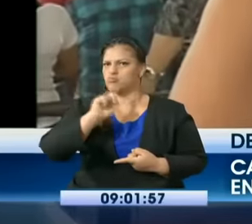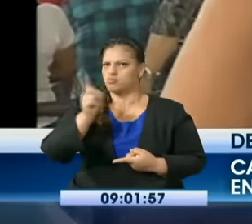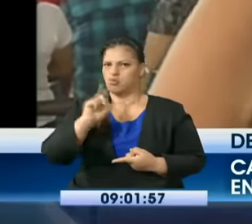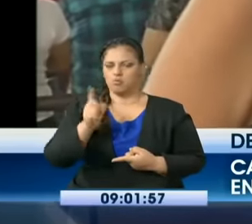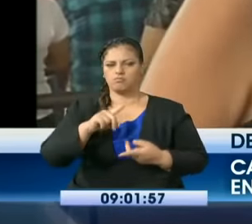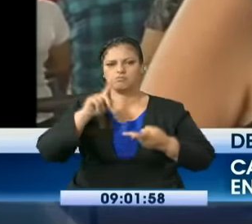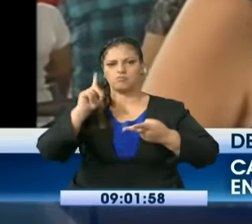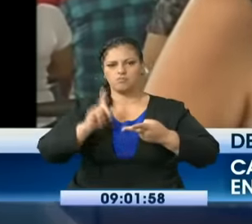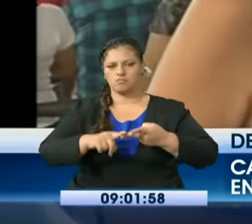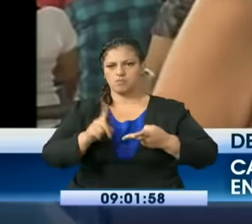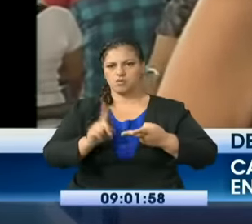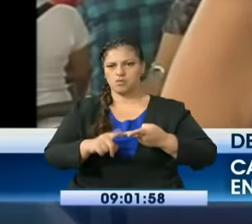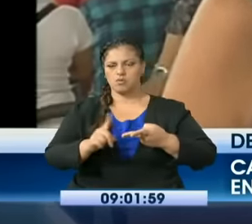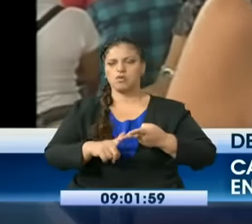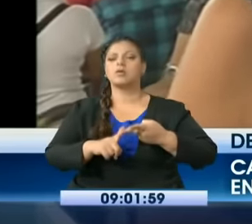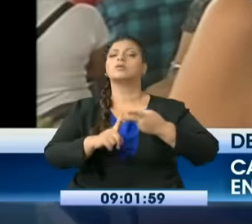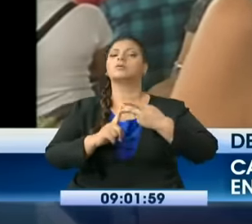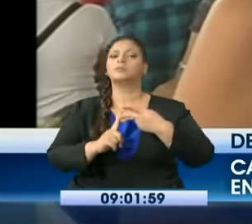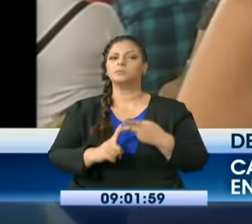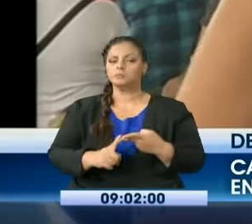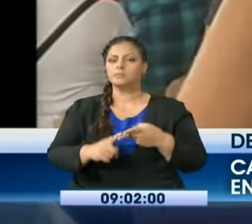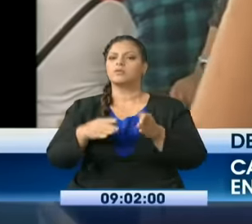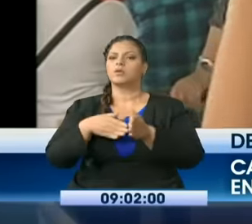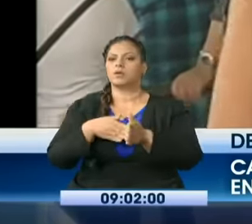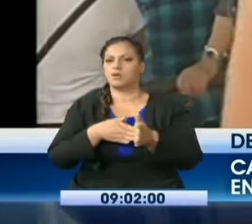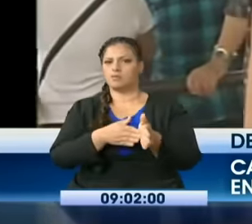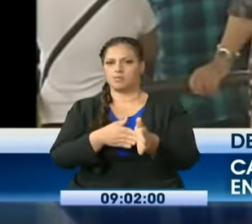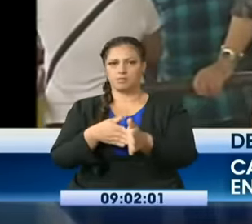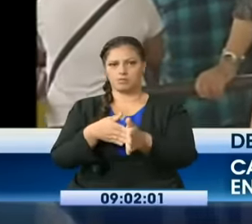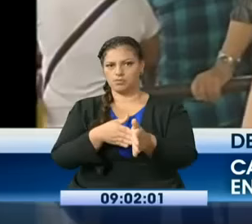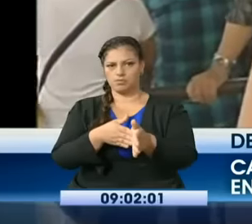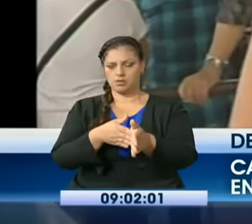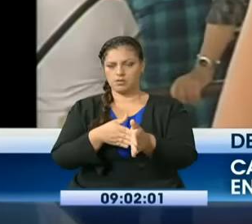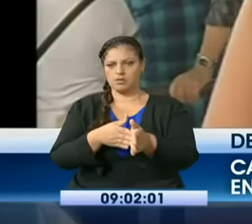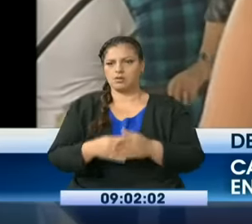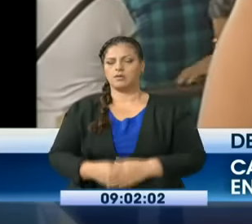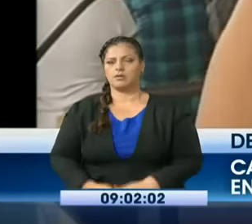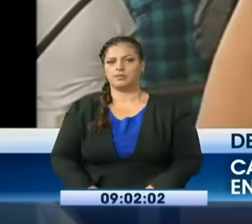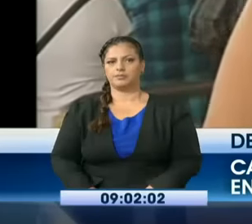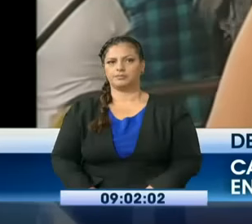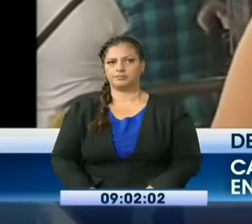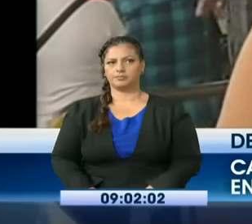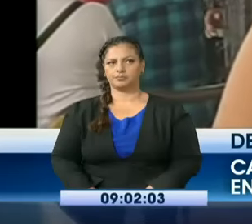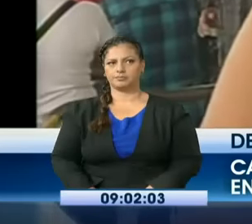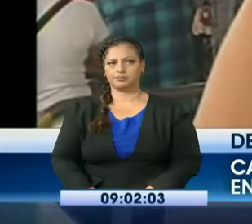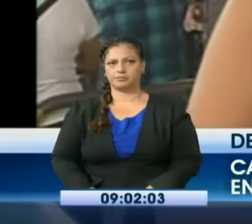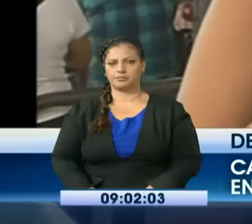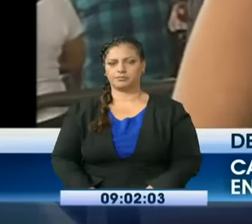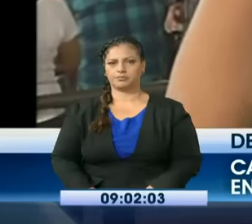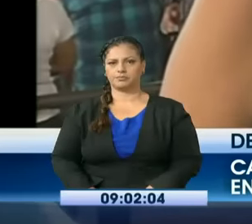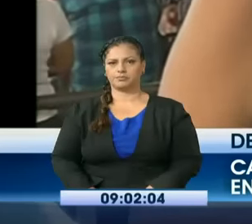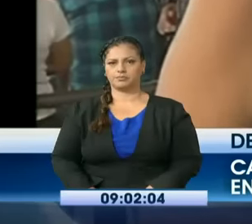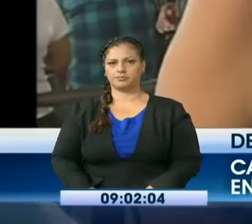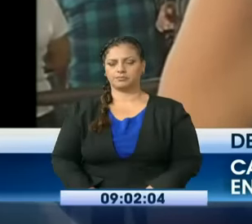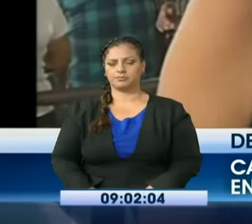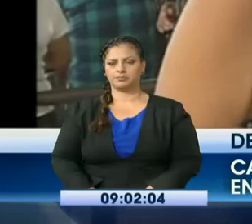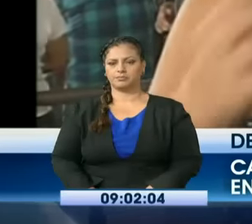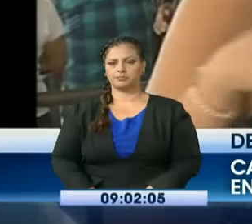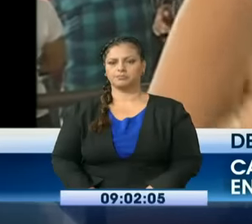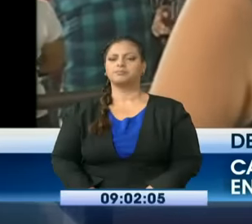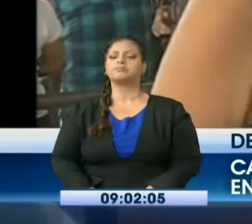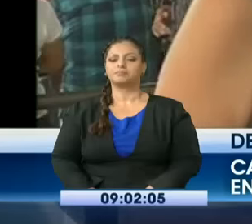general que nosotros mantenemos como Metrovía. La campaña Que No Te Toque es una campaña interinstitucional que nosotros